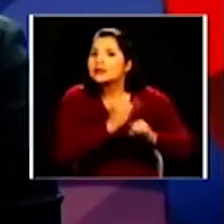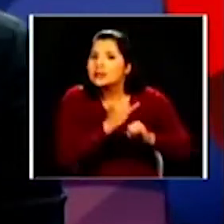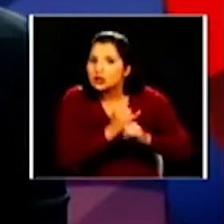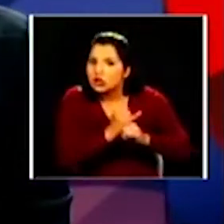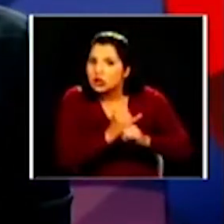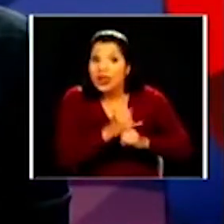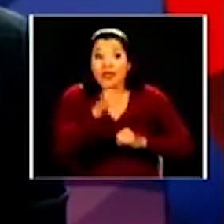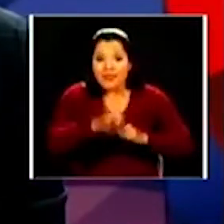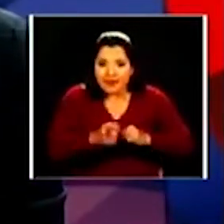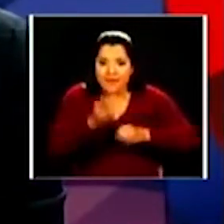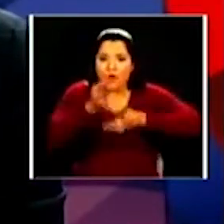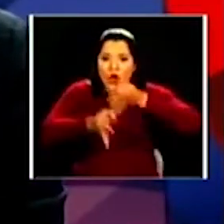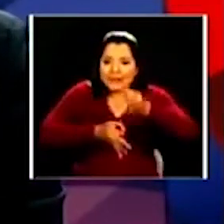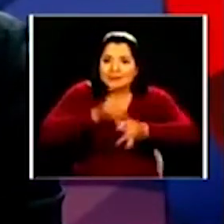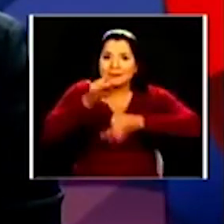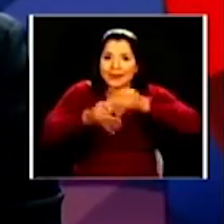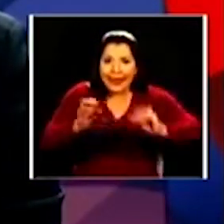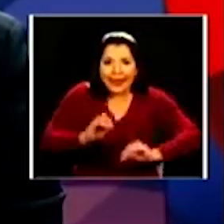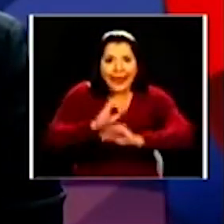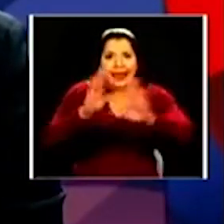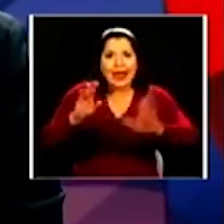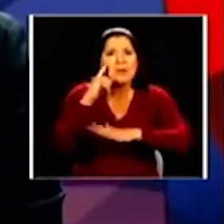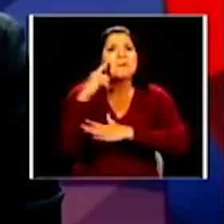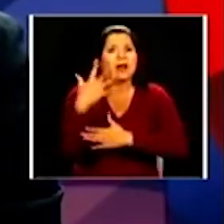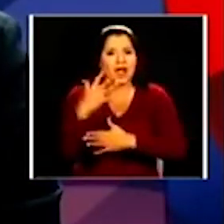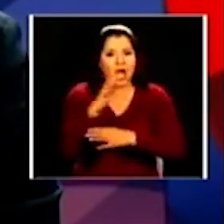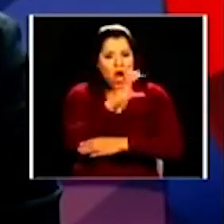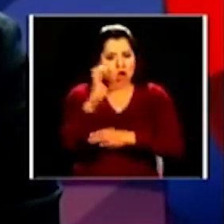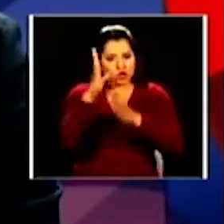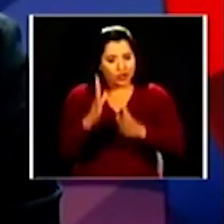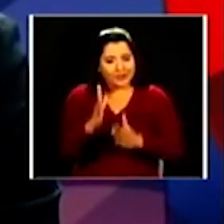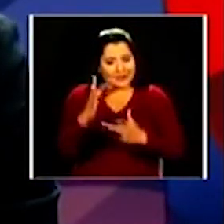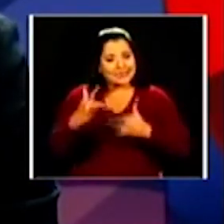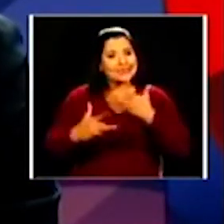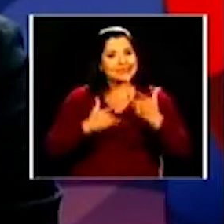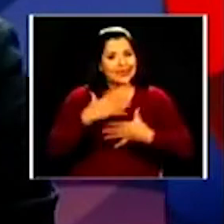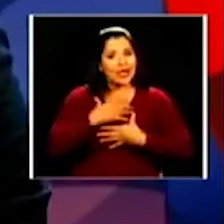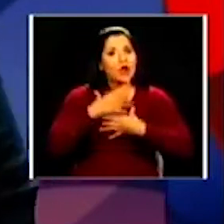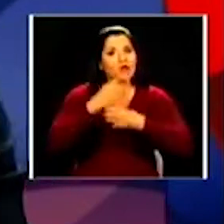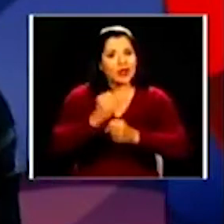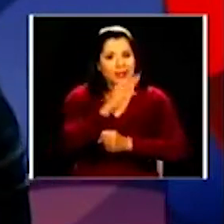que traslada la confianza. Los costarricenses tienen que saber por qué están votando.